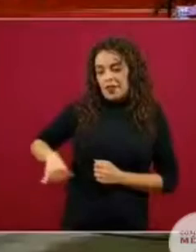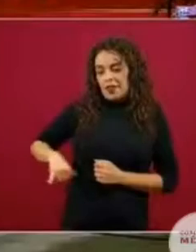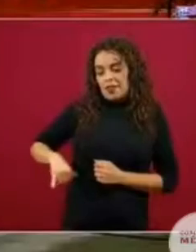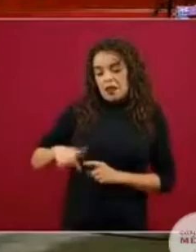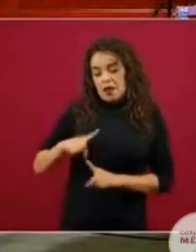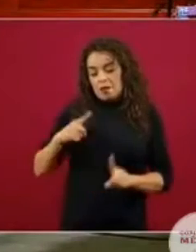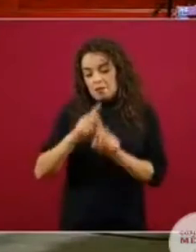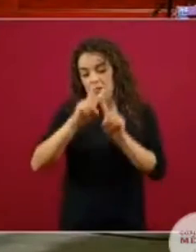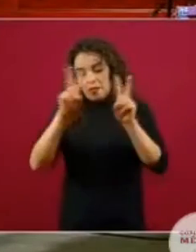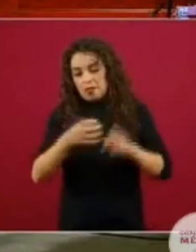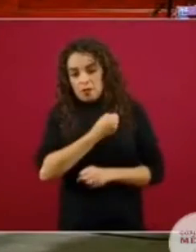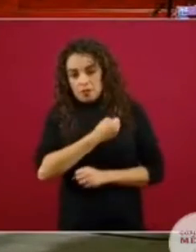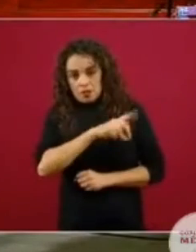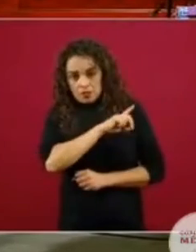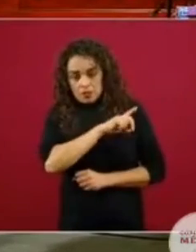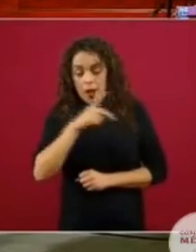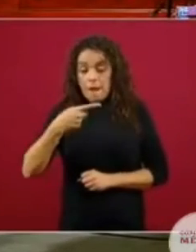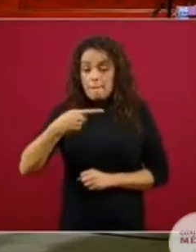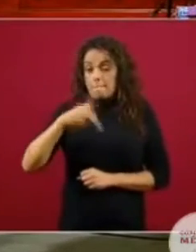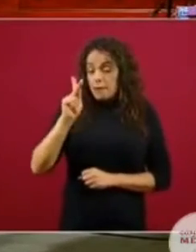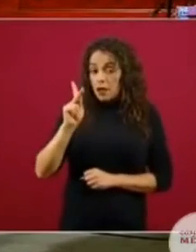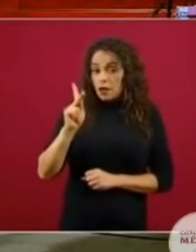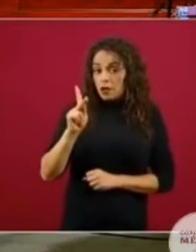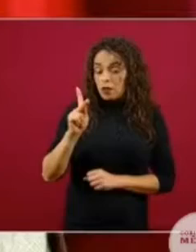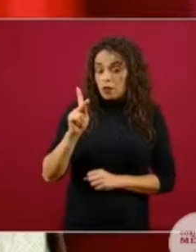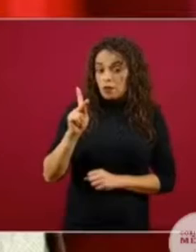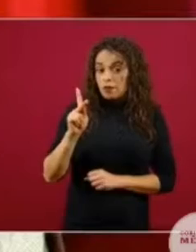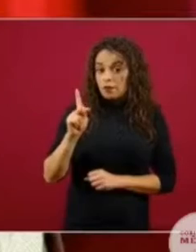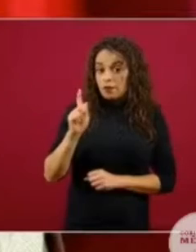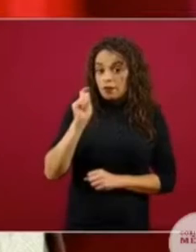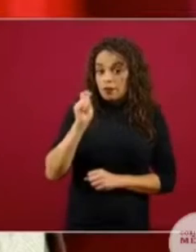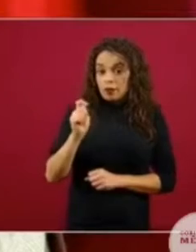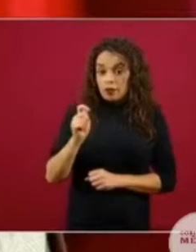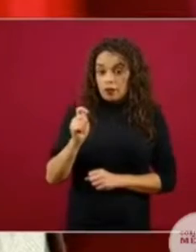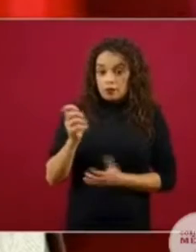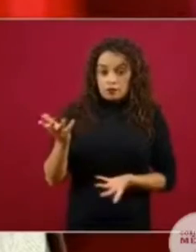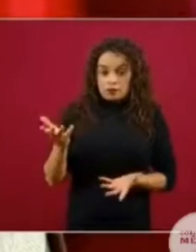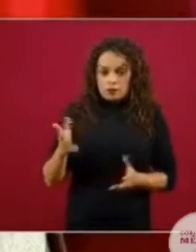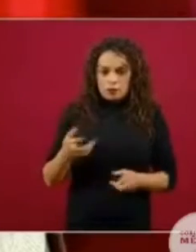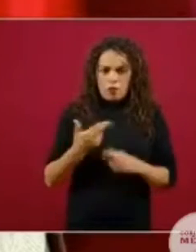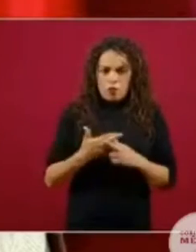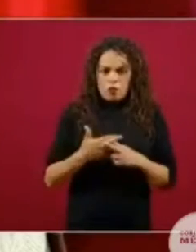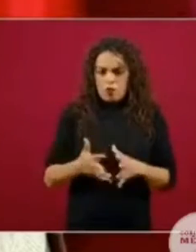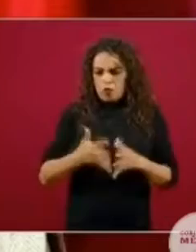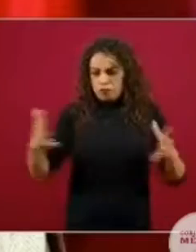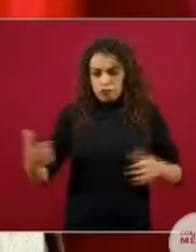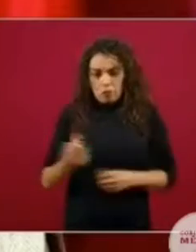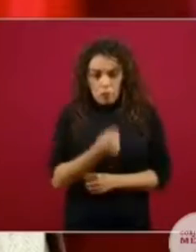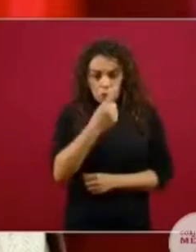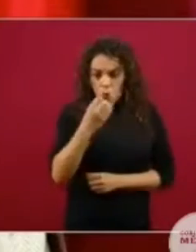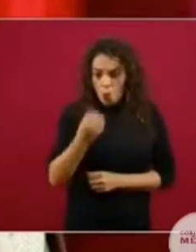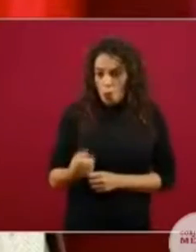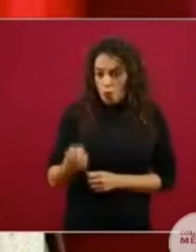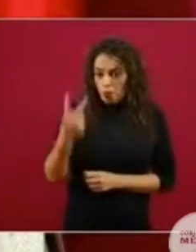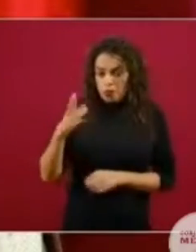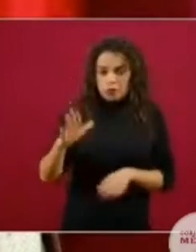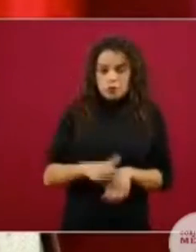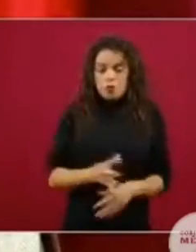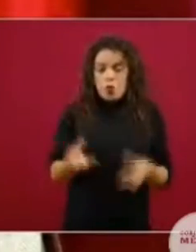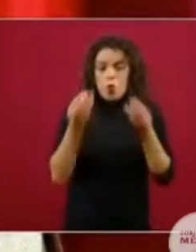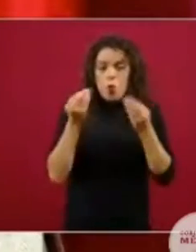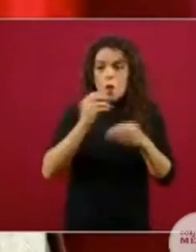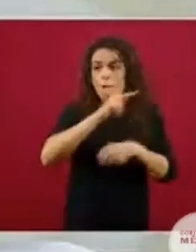pero la amplitud con lo que se está manejando si fueran 12 pero son decenas de países que